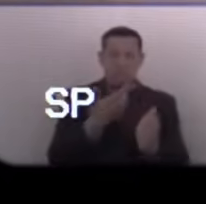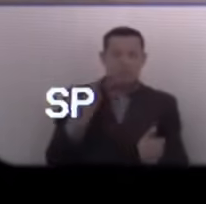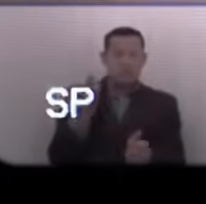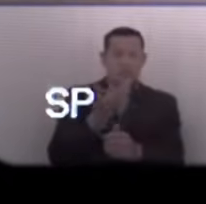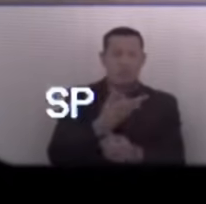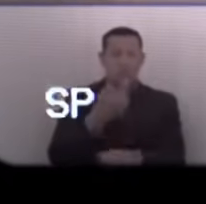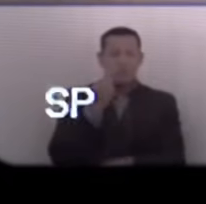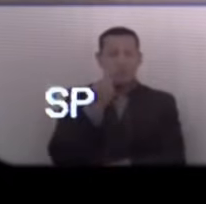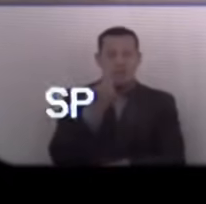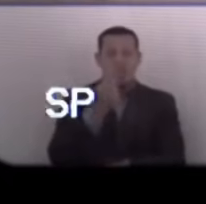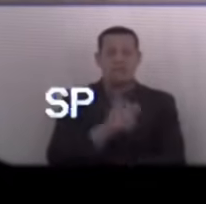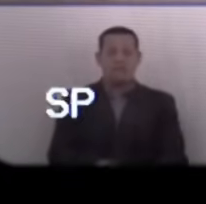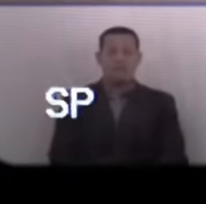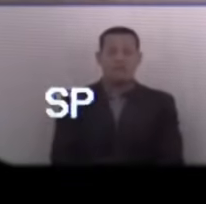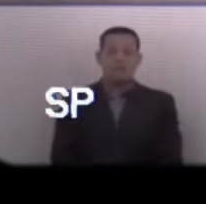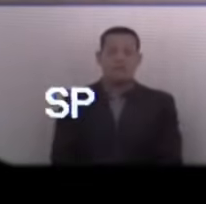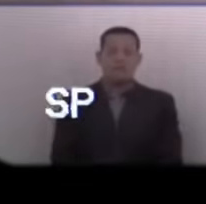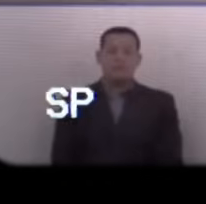nosotros.